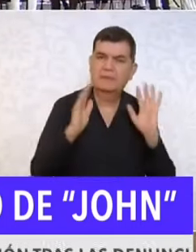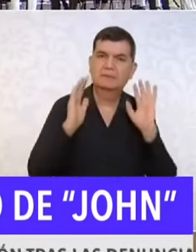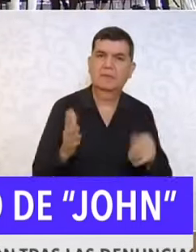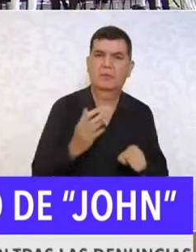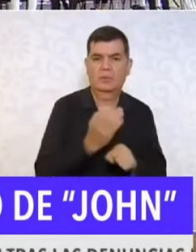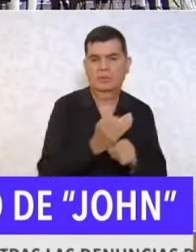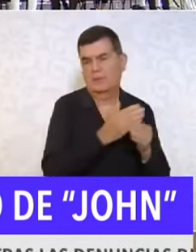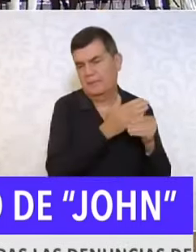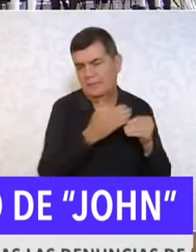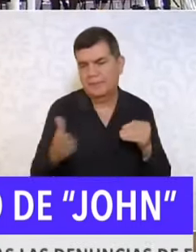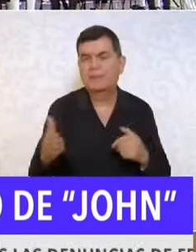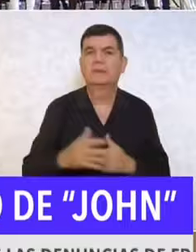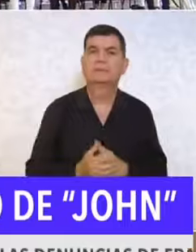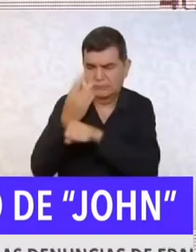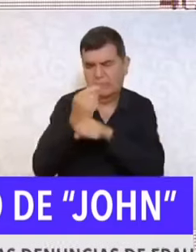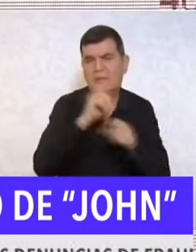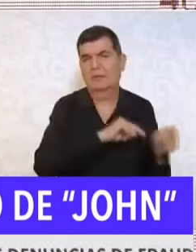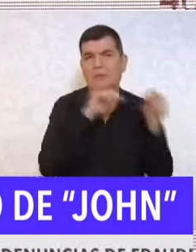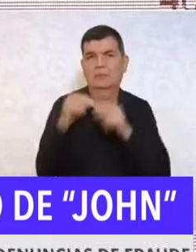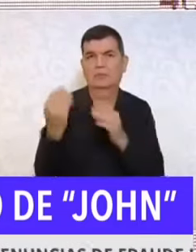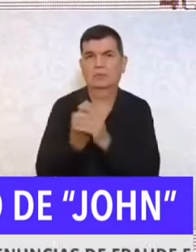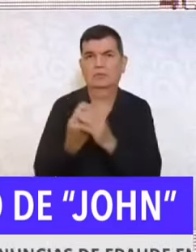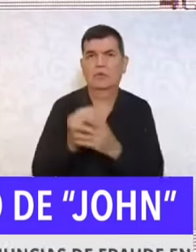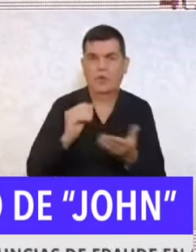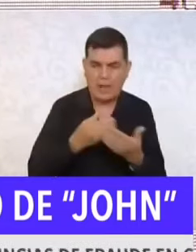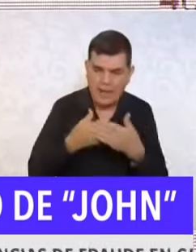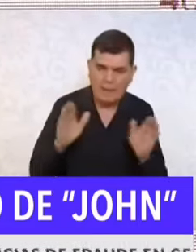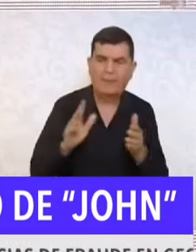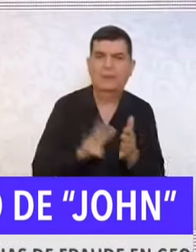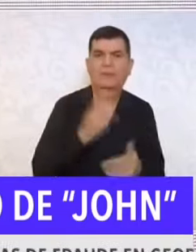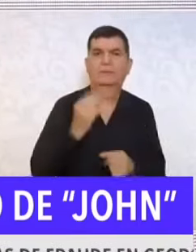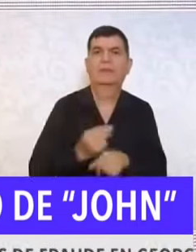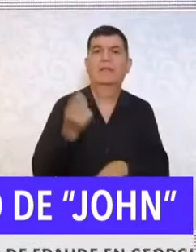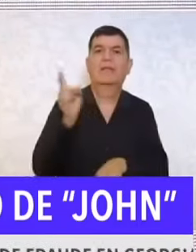casos graves, en 258